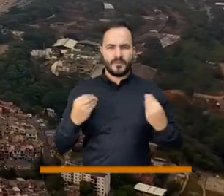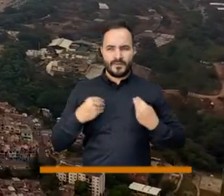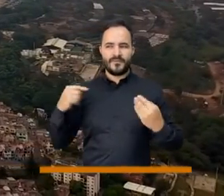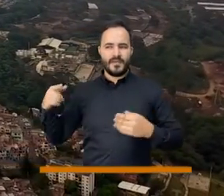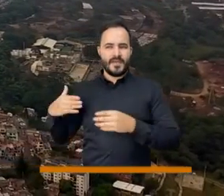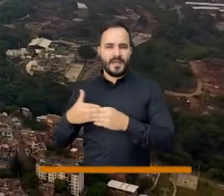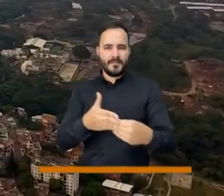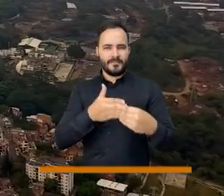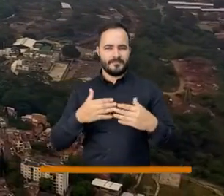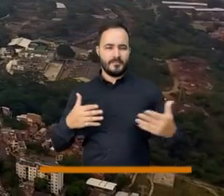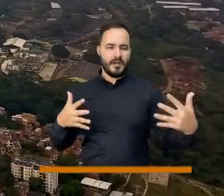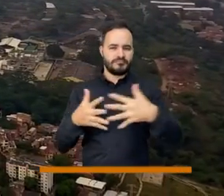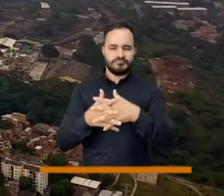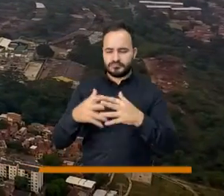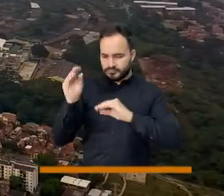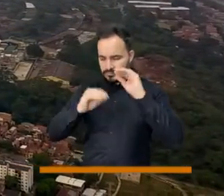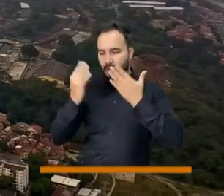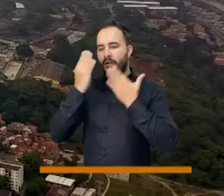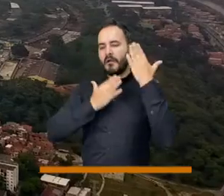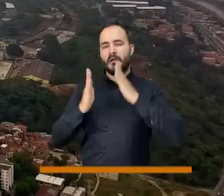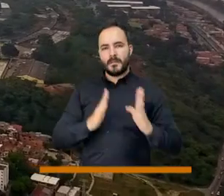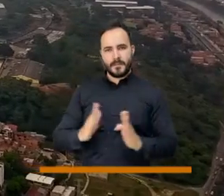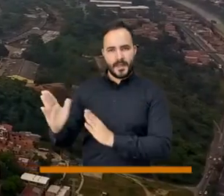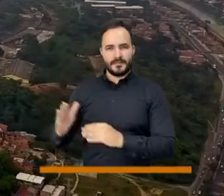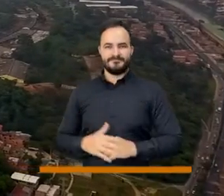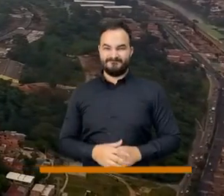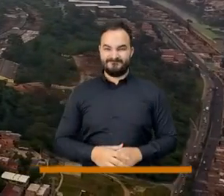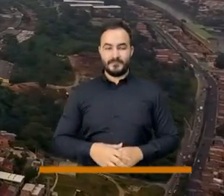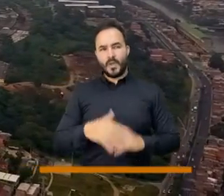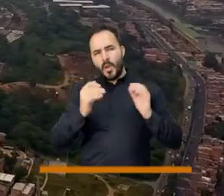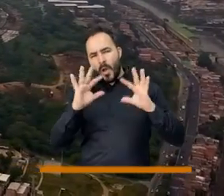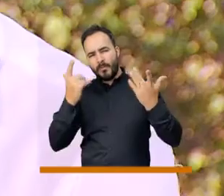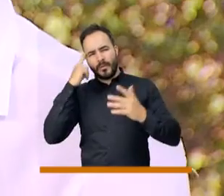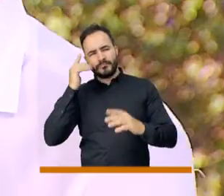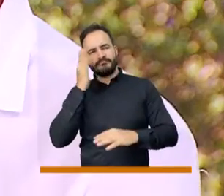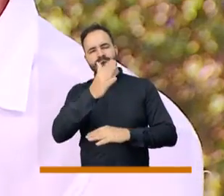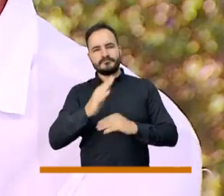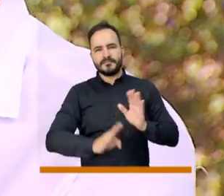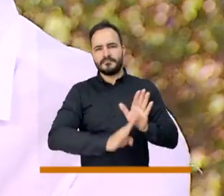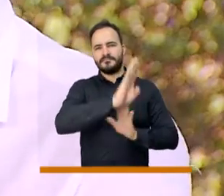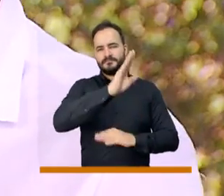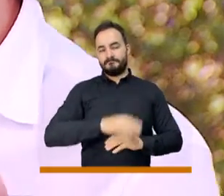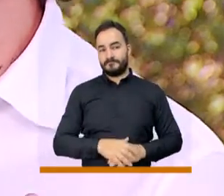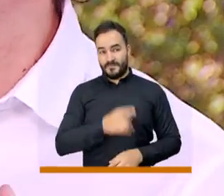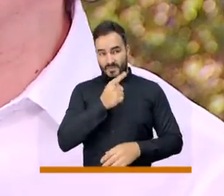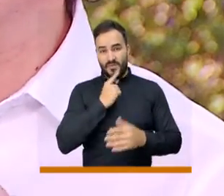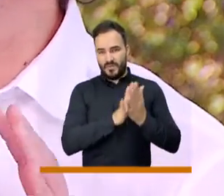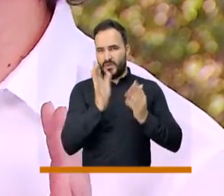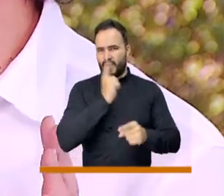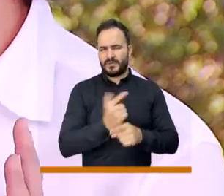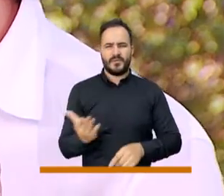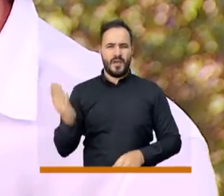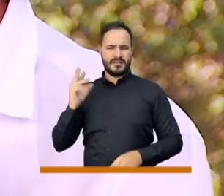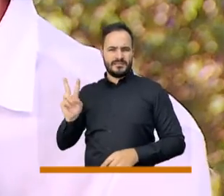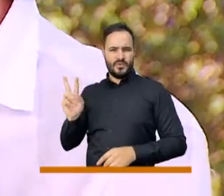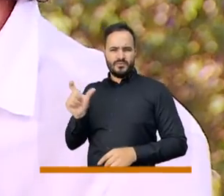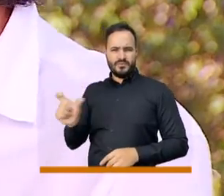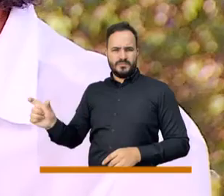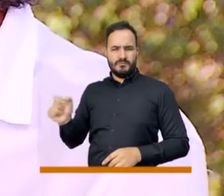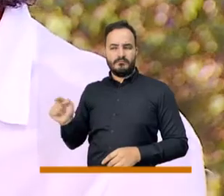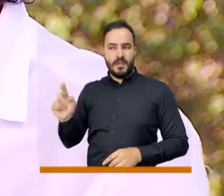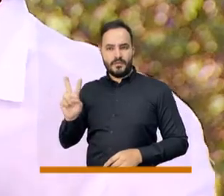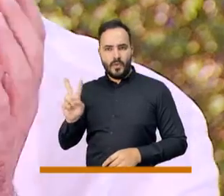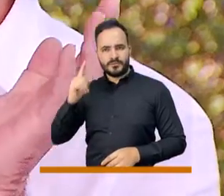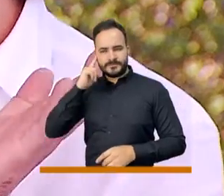habitantes, en el futuro crecimiento de la ciudad. Y como tú muy bien lo dices, Katy, Paul Lester Vine y José Luis CERT en aquel momento